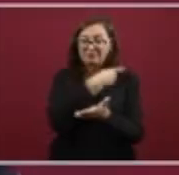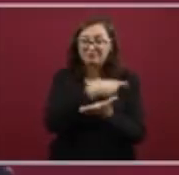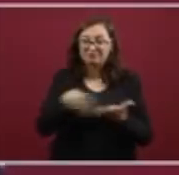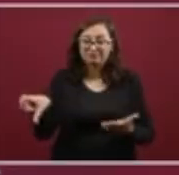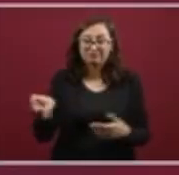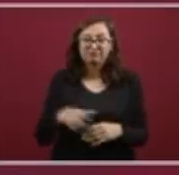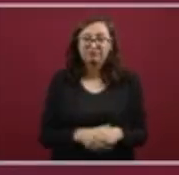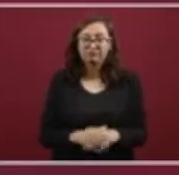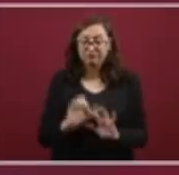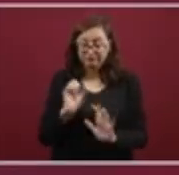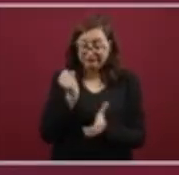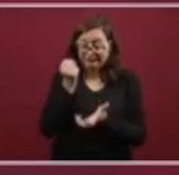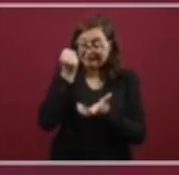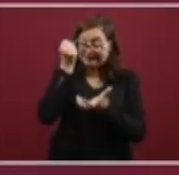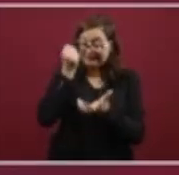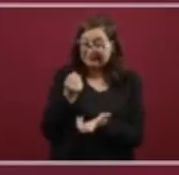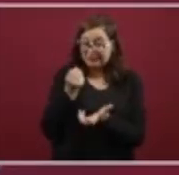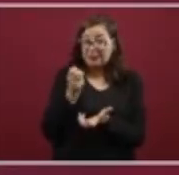se usaba